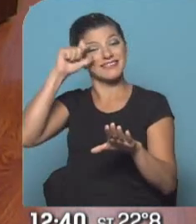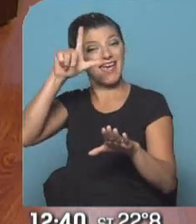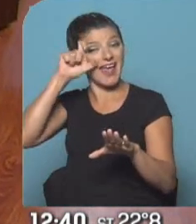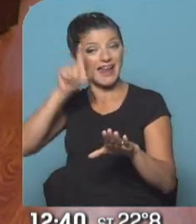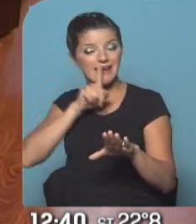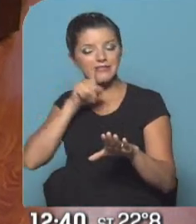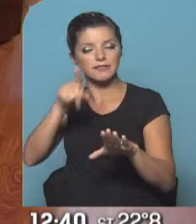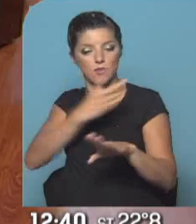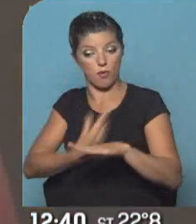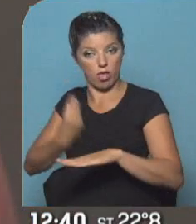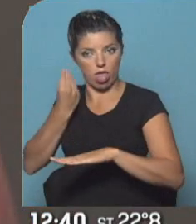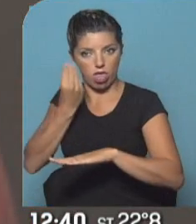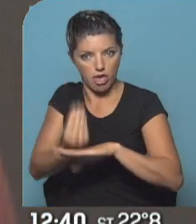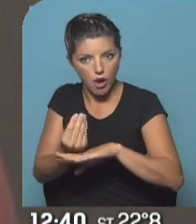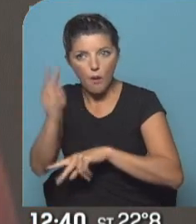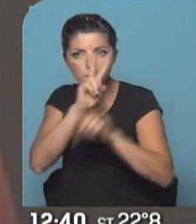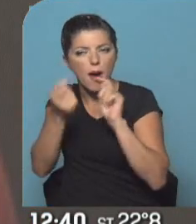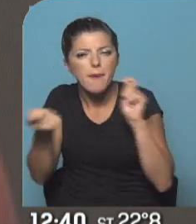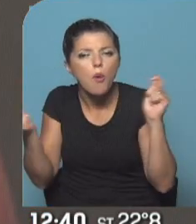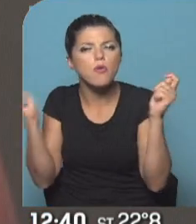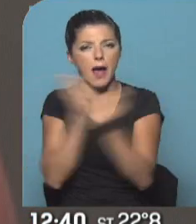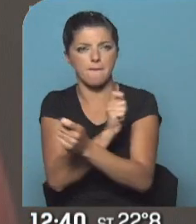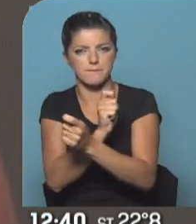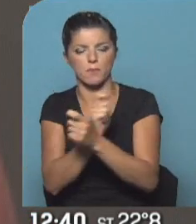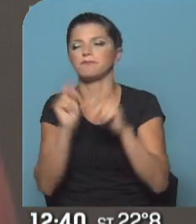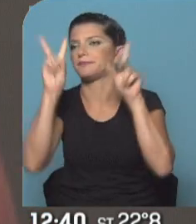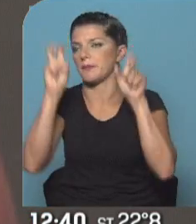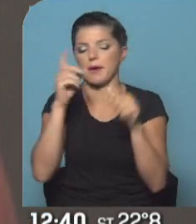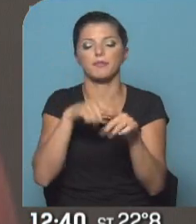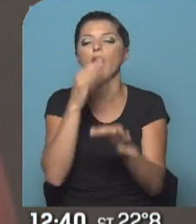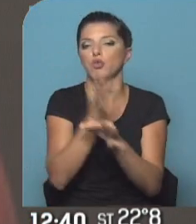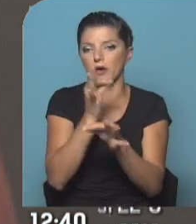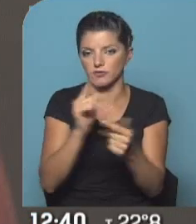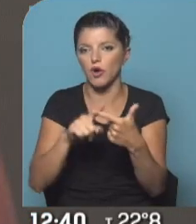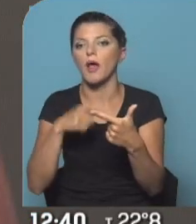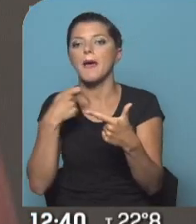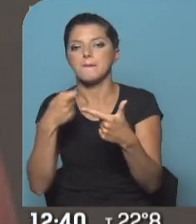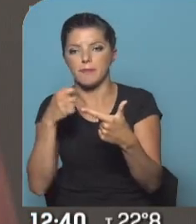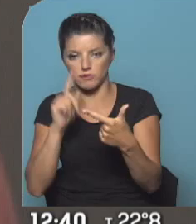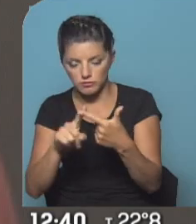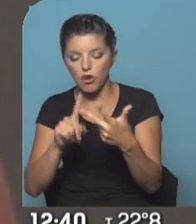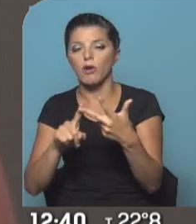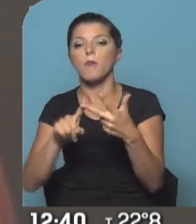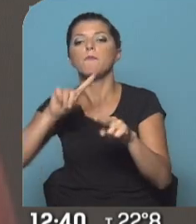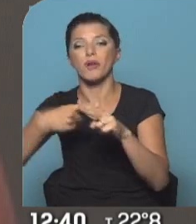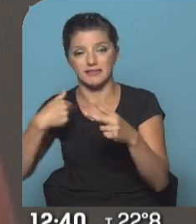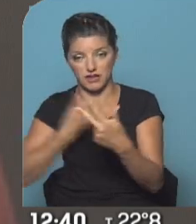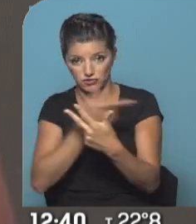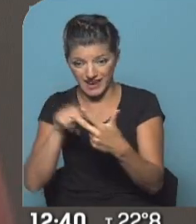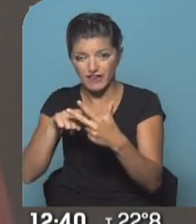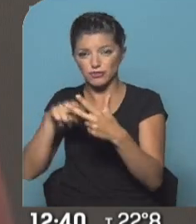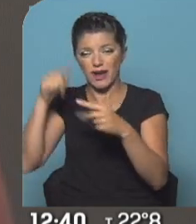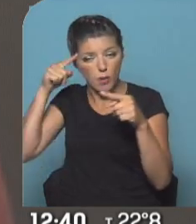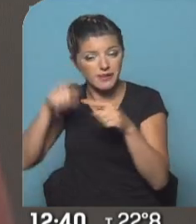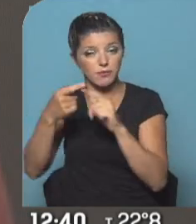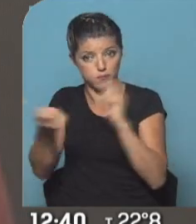fuerte, una demanda social de cambio fuerte en términos de educación, de reforma previsional, en términos de política social, y que pudo